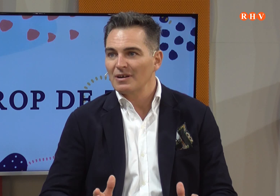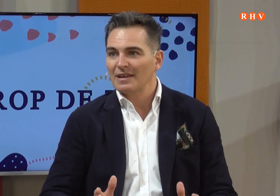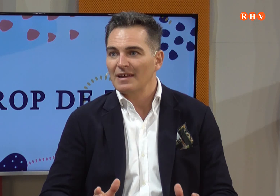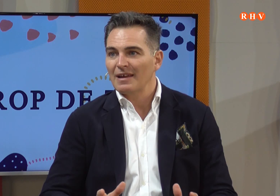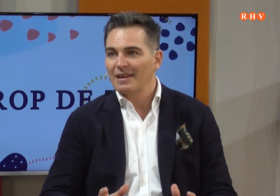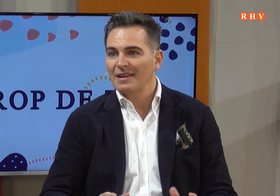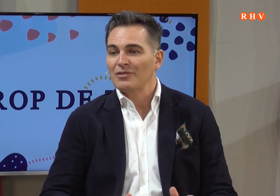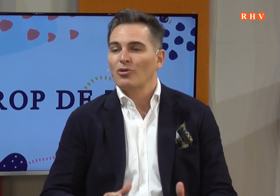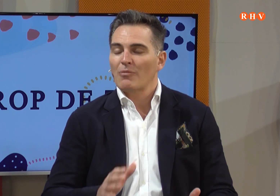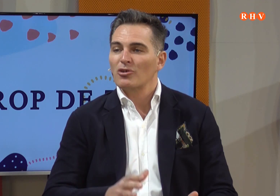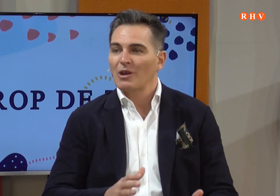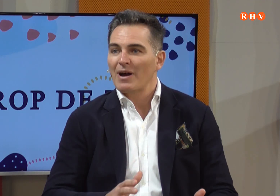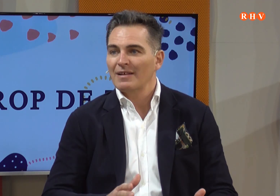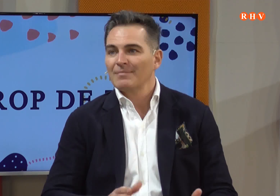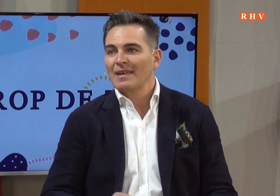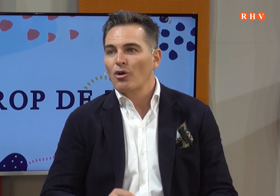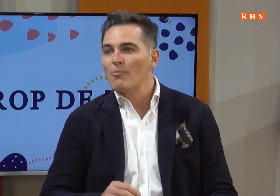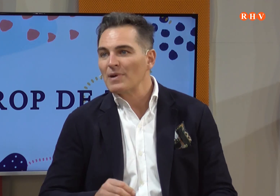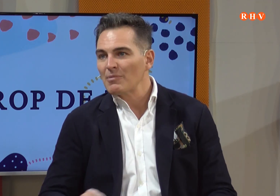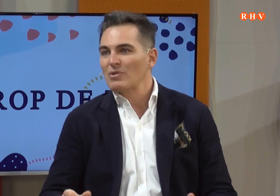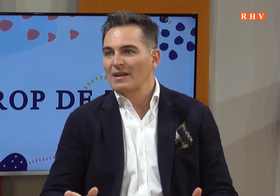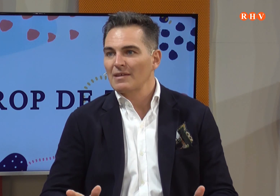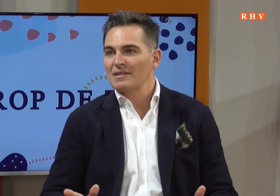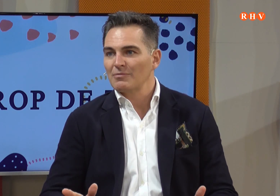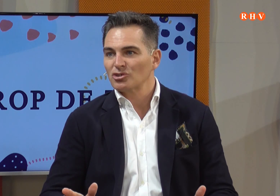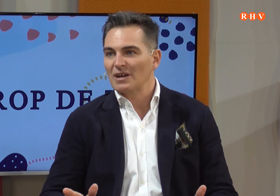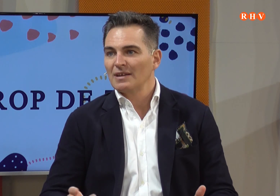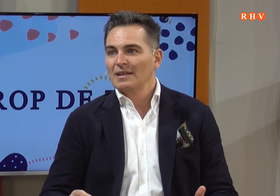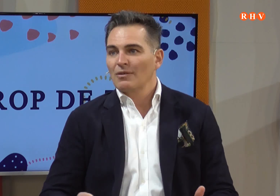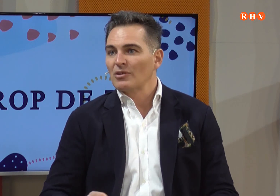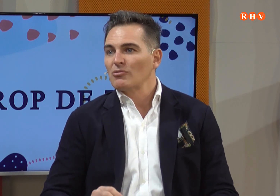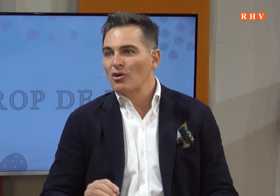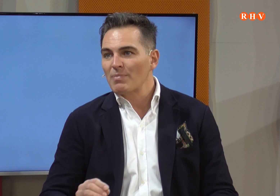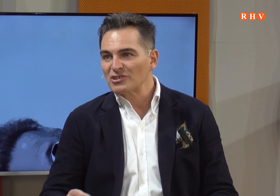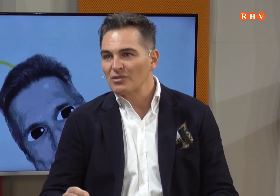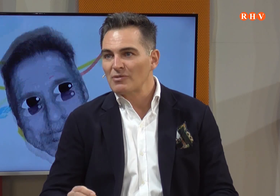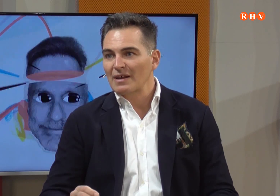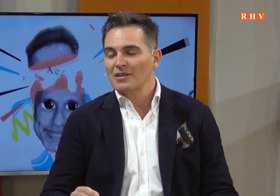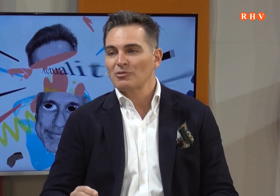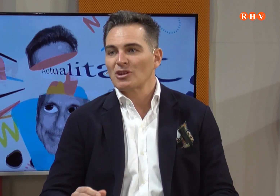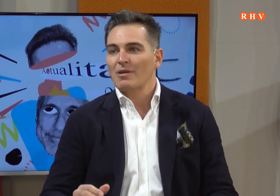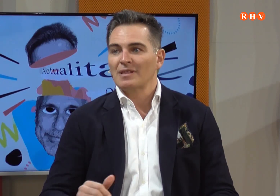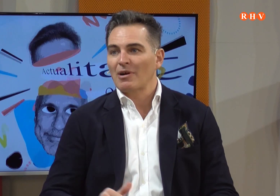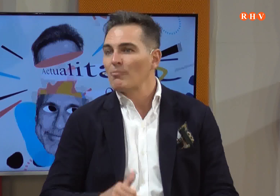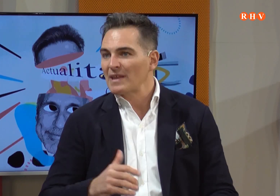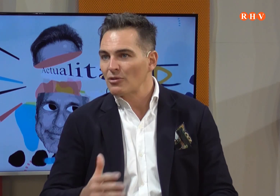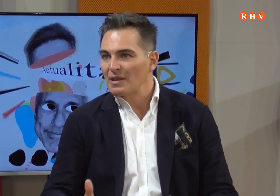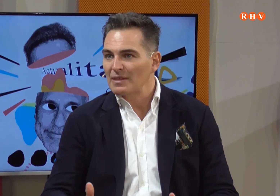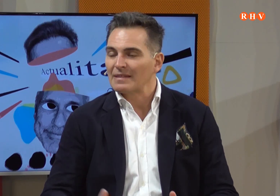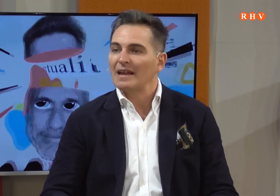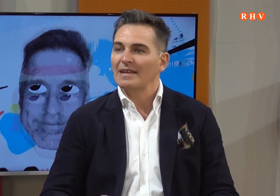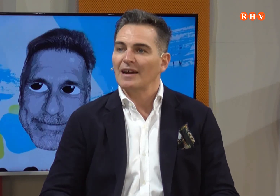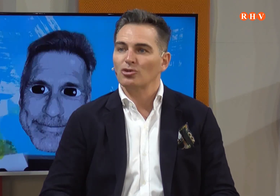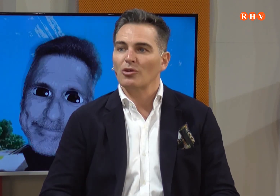disco y no amortiguar, comprime una raíz nerviosa. Cuando hay una compresión de una raíz nerviosa, normalmente va acompañado